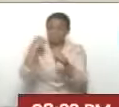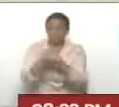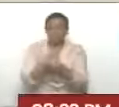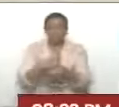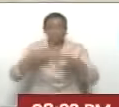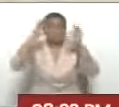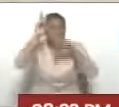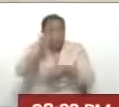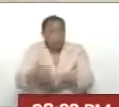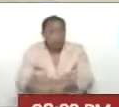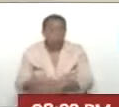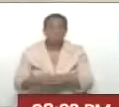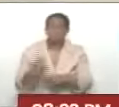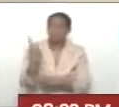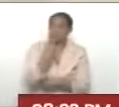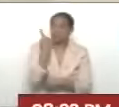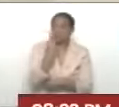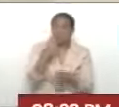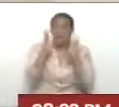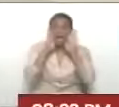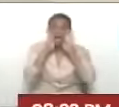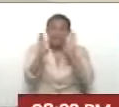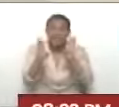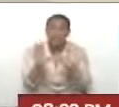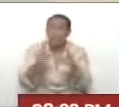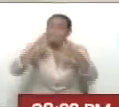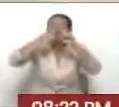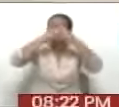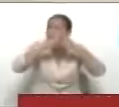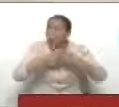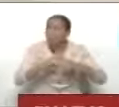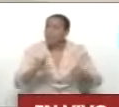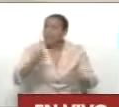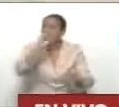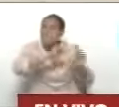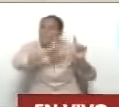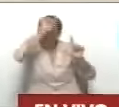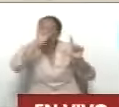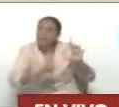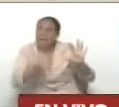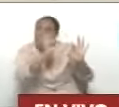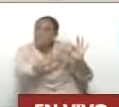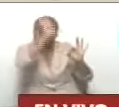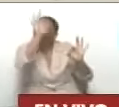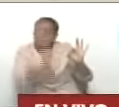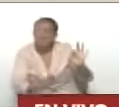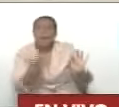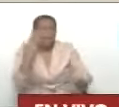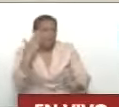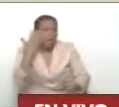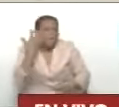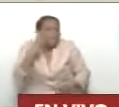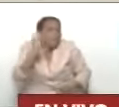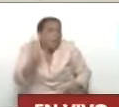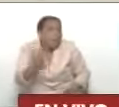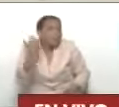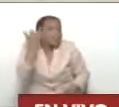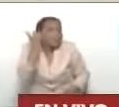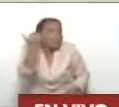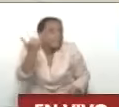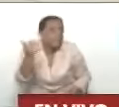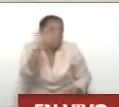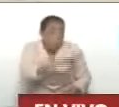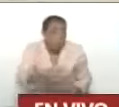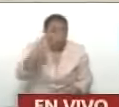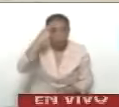aquí. Y solamente para dar unas estadísticas en este año, presidente, para que usted solamente y toda